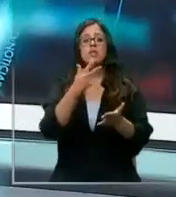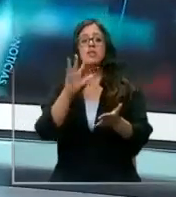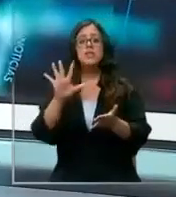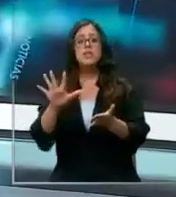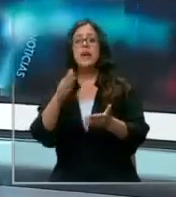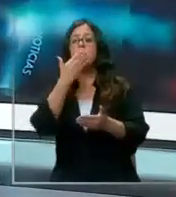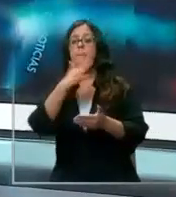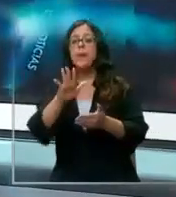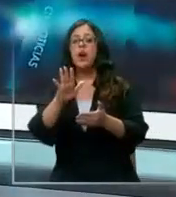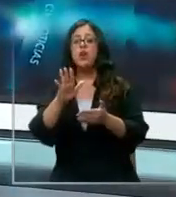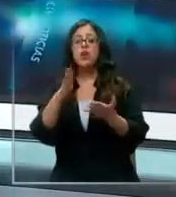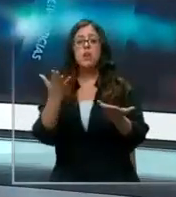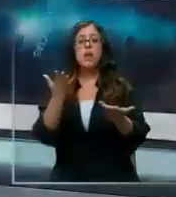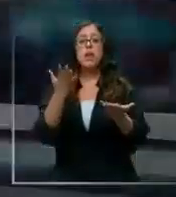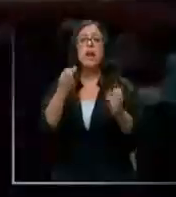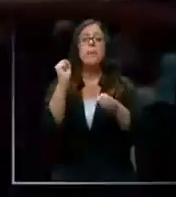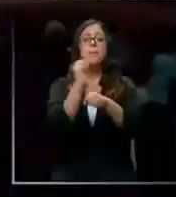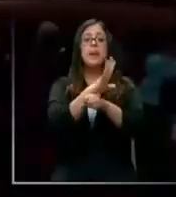Película Internacional.